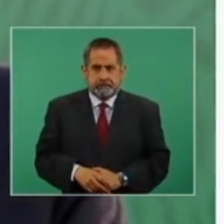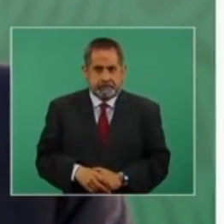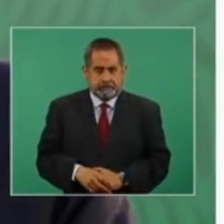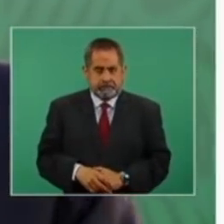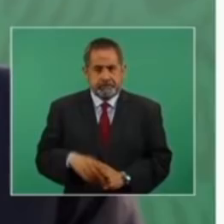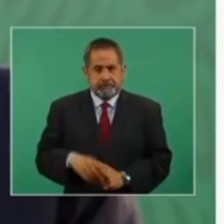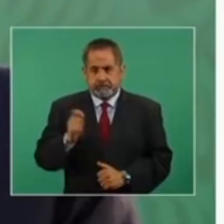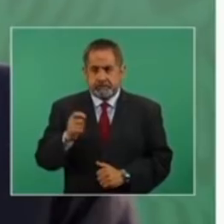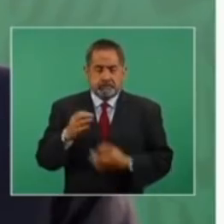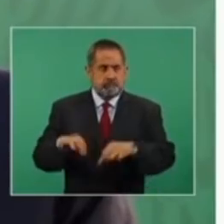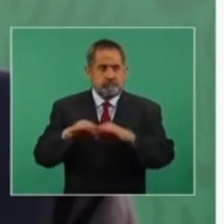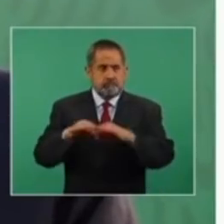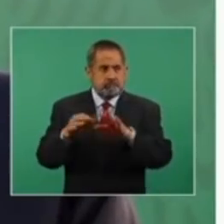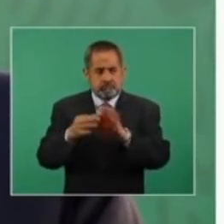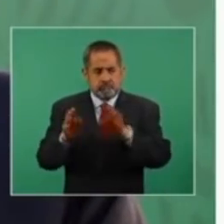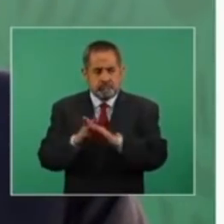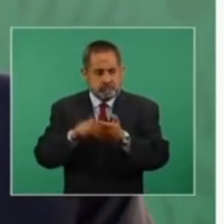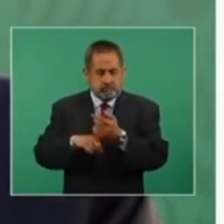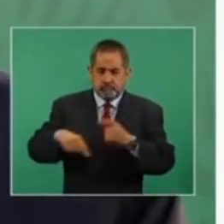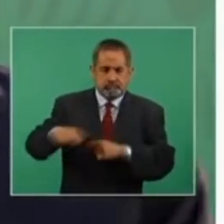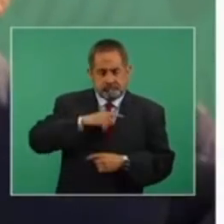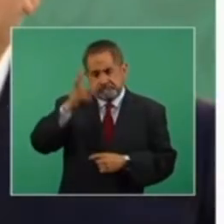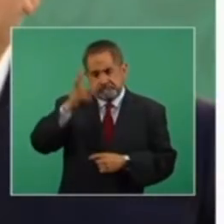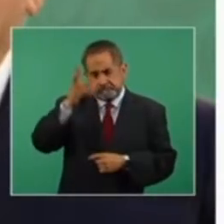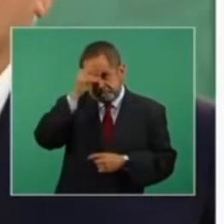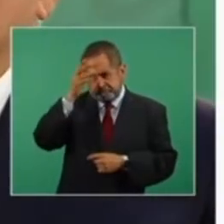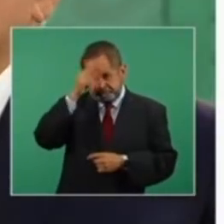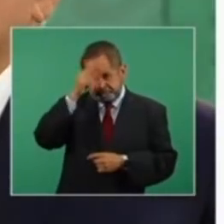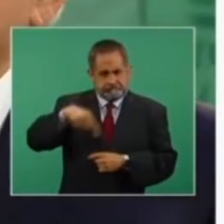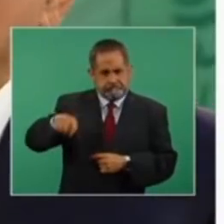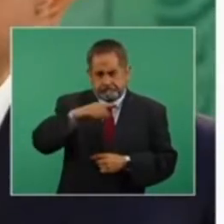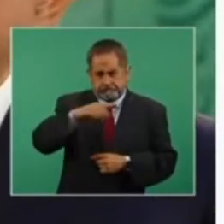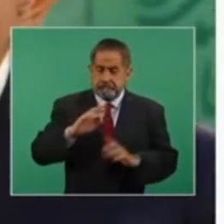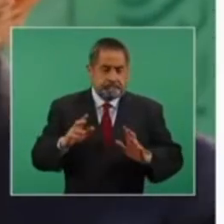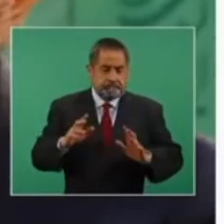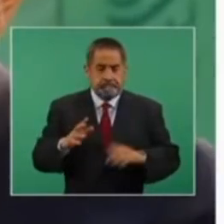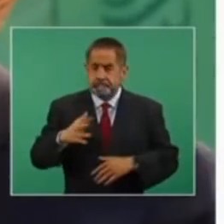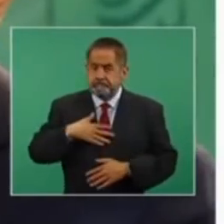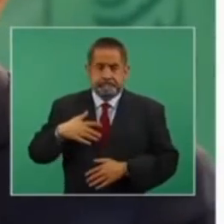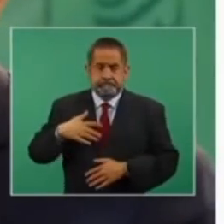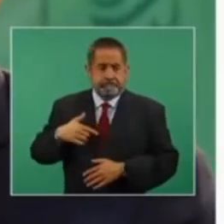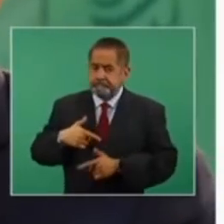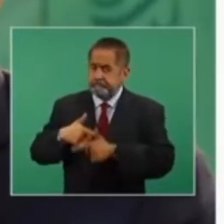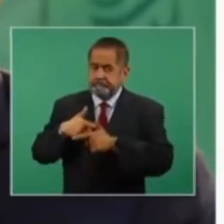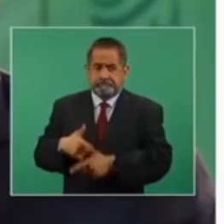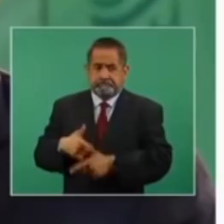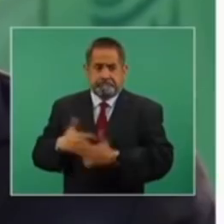y vale más que se vayan acostumbrando, porque nosotros somos muy perseverantes,